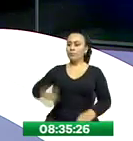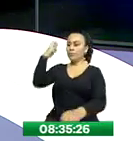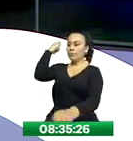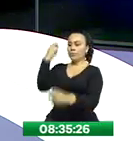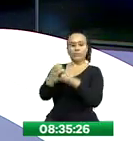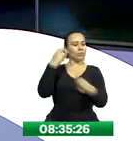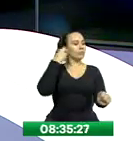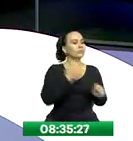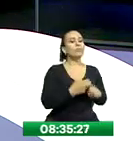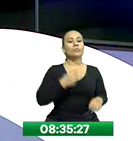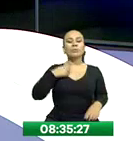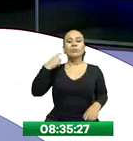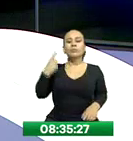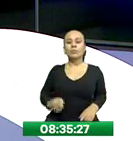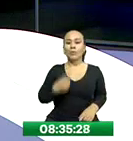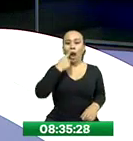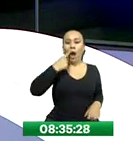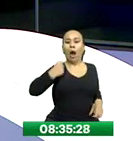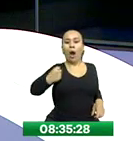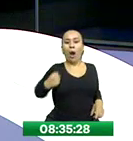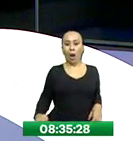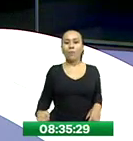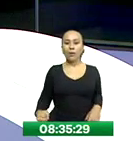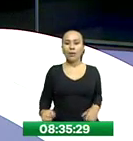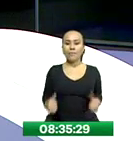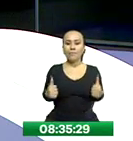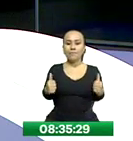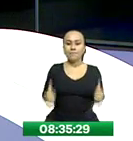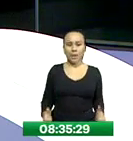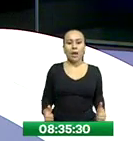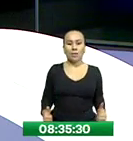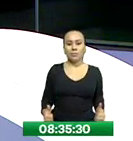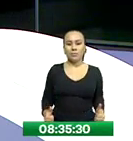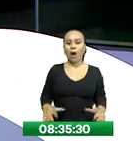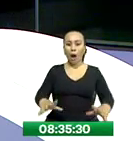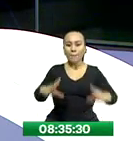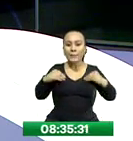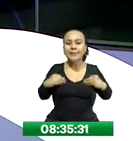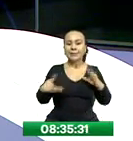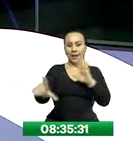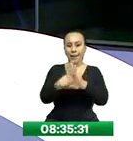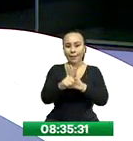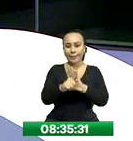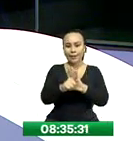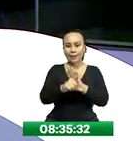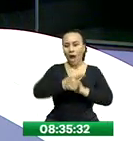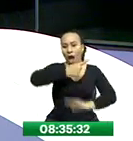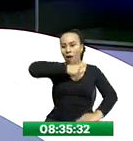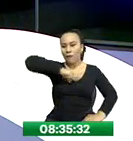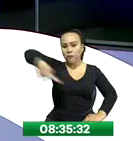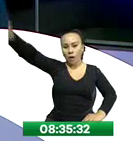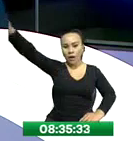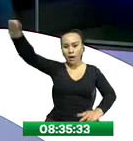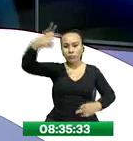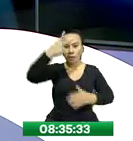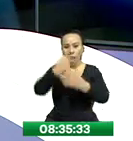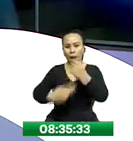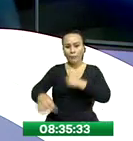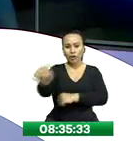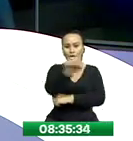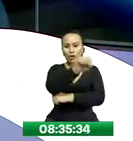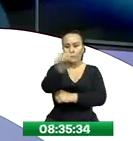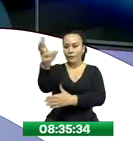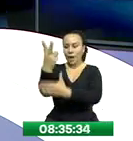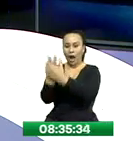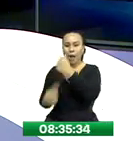como debe ponérselos un varón, un hombre de bien y que hace cumplir la ley. Fuera los dos.